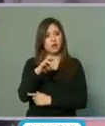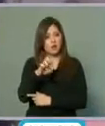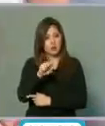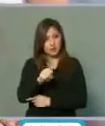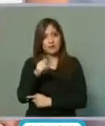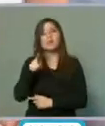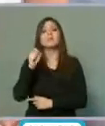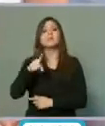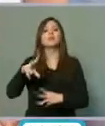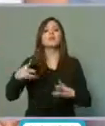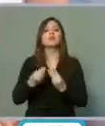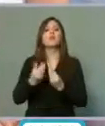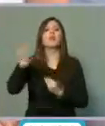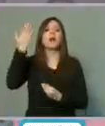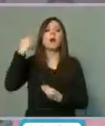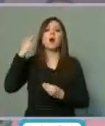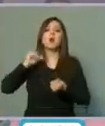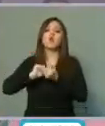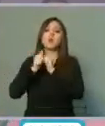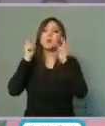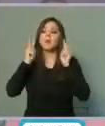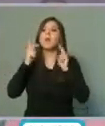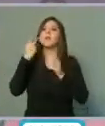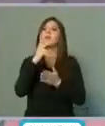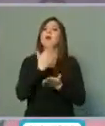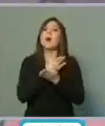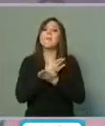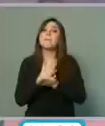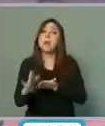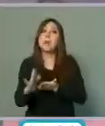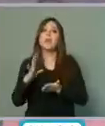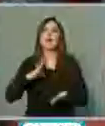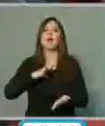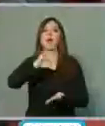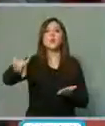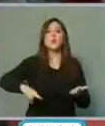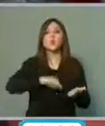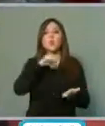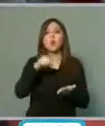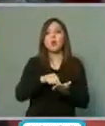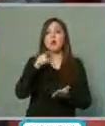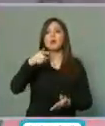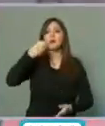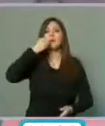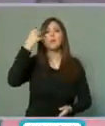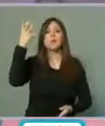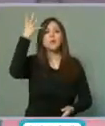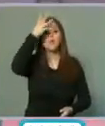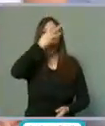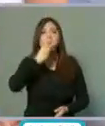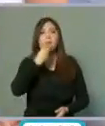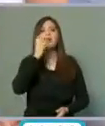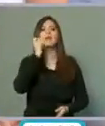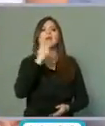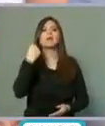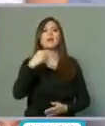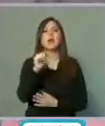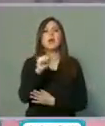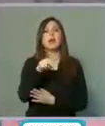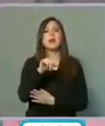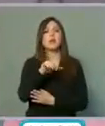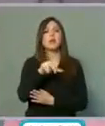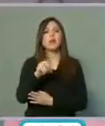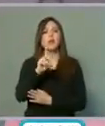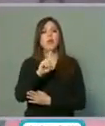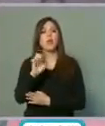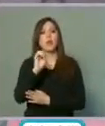está, exactamente. También nosotros tenemos las ciudades muy bonitas en el Anillo de Oro. Famoso Anillo de